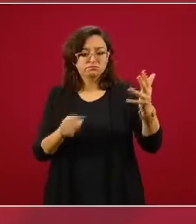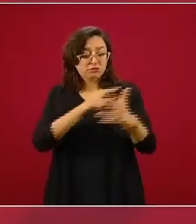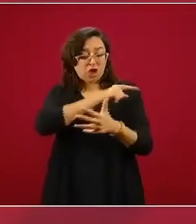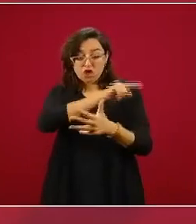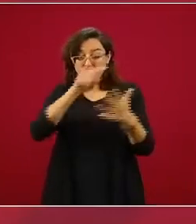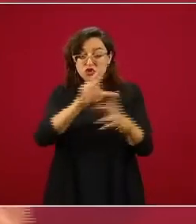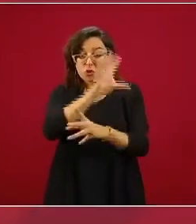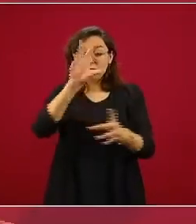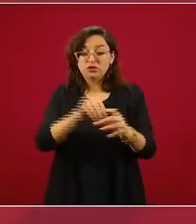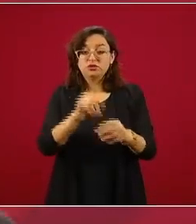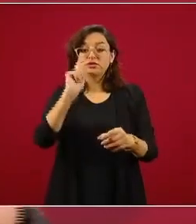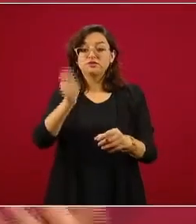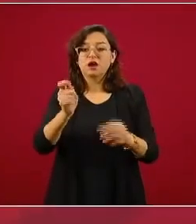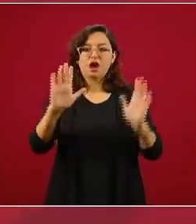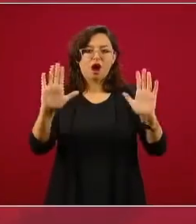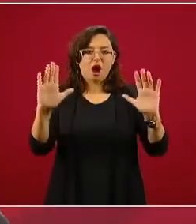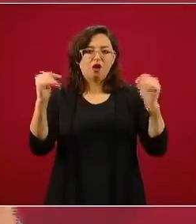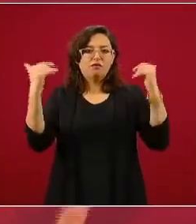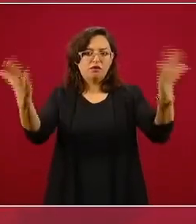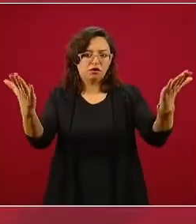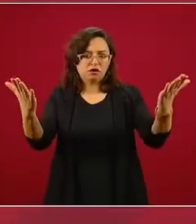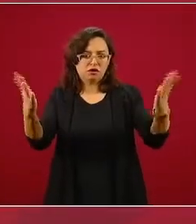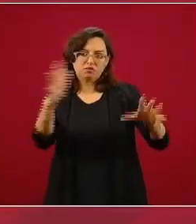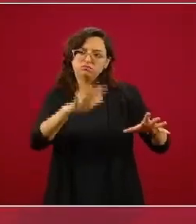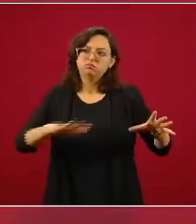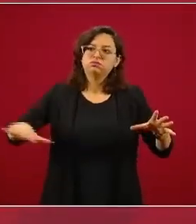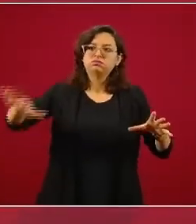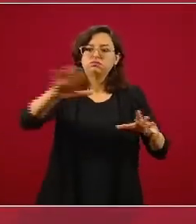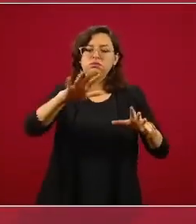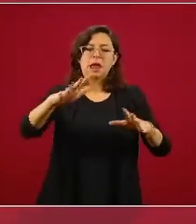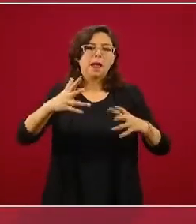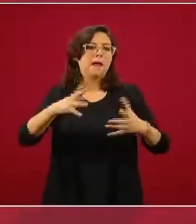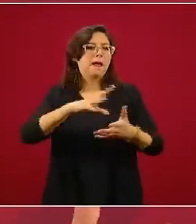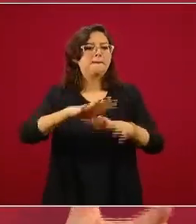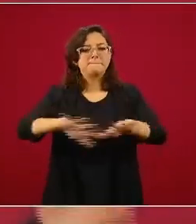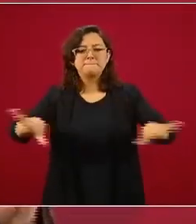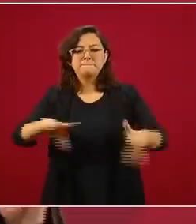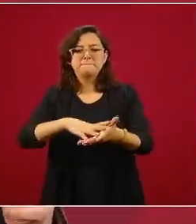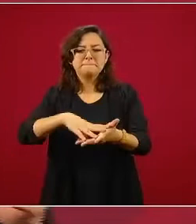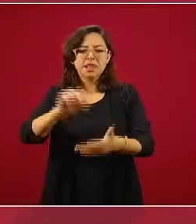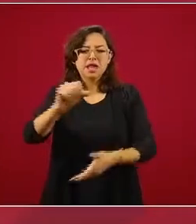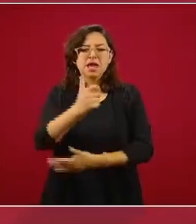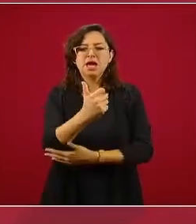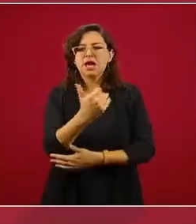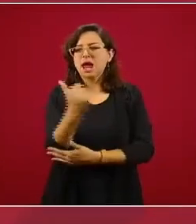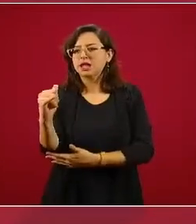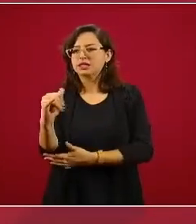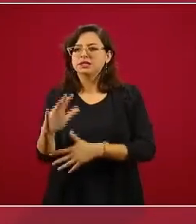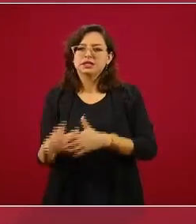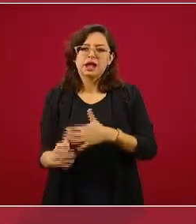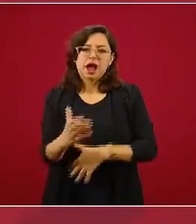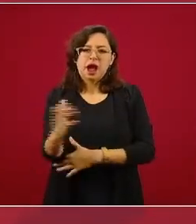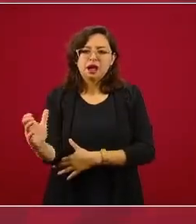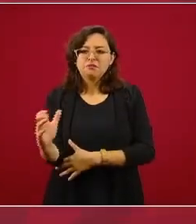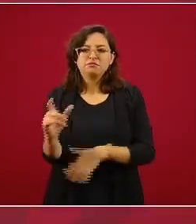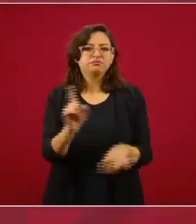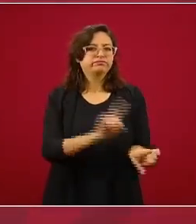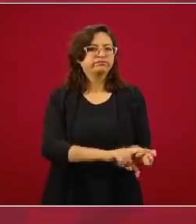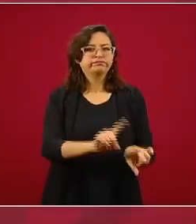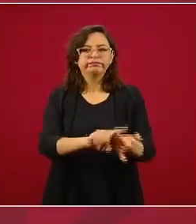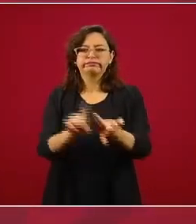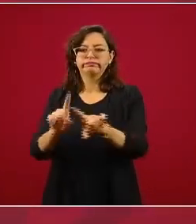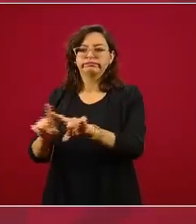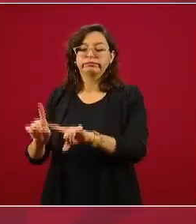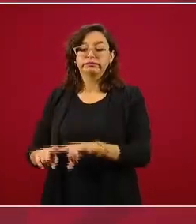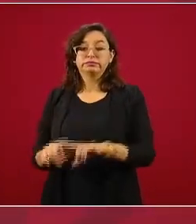público, las playas, los jardines, los campos. Y en ese espacio público